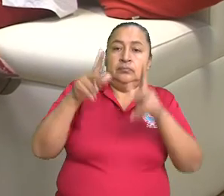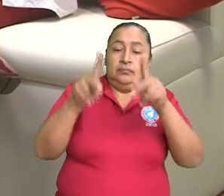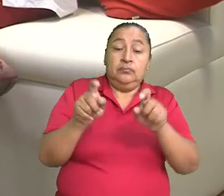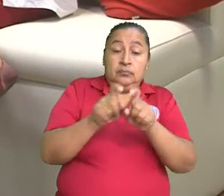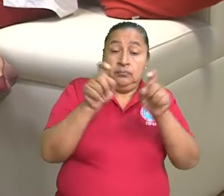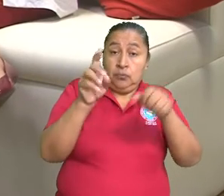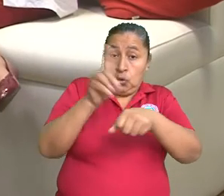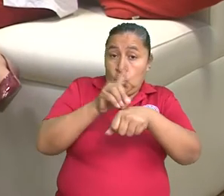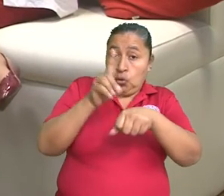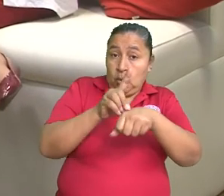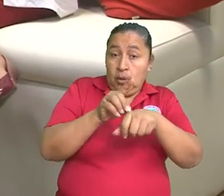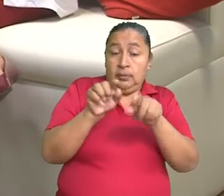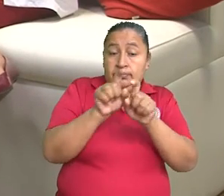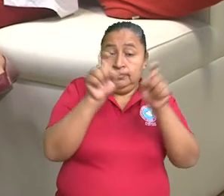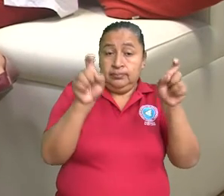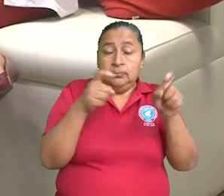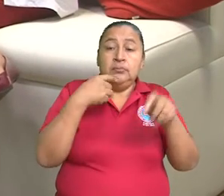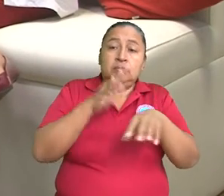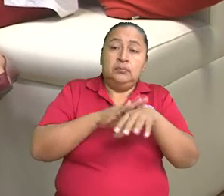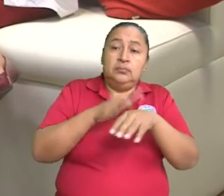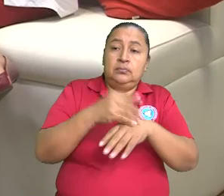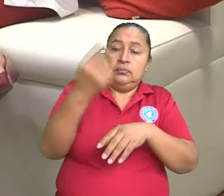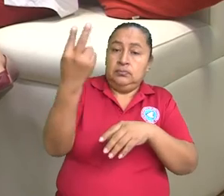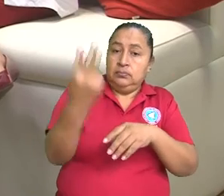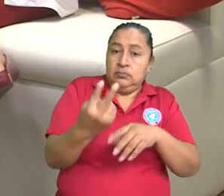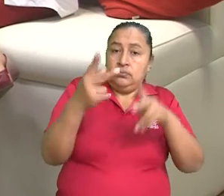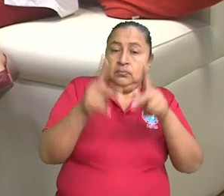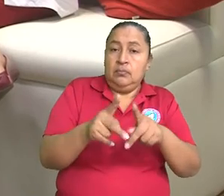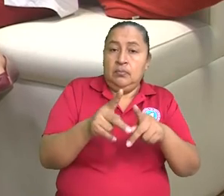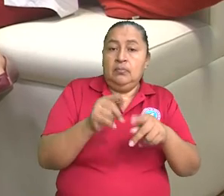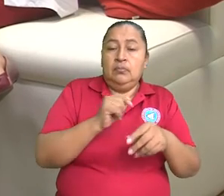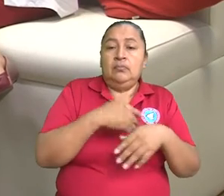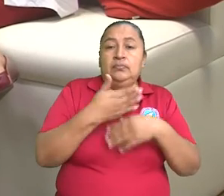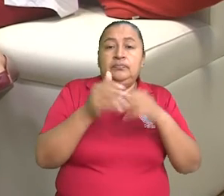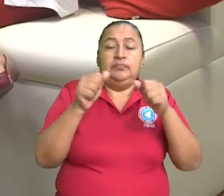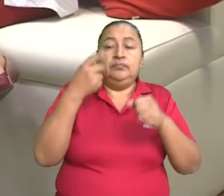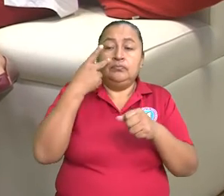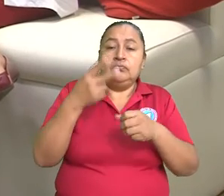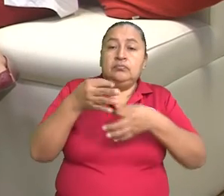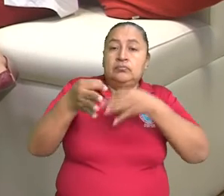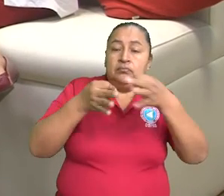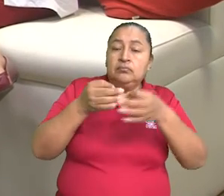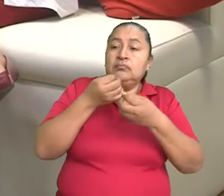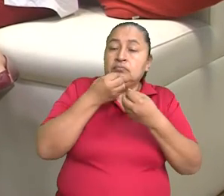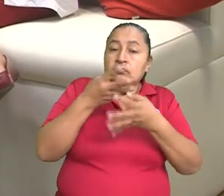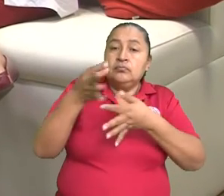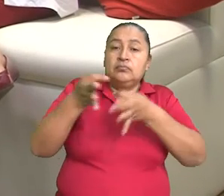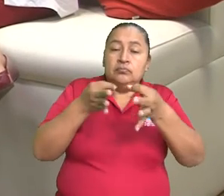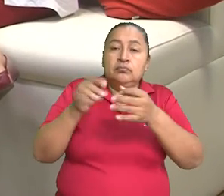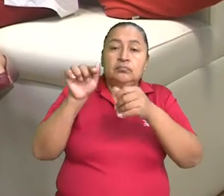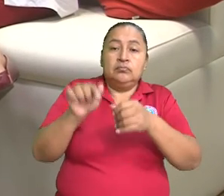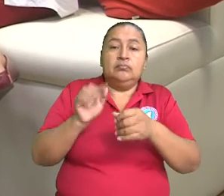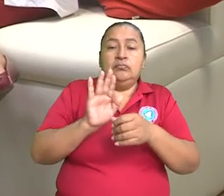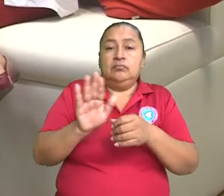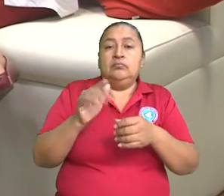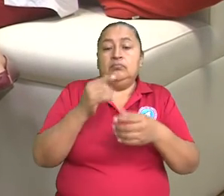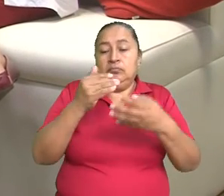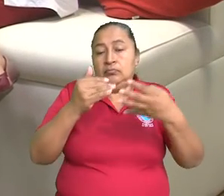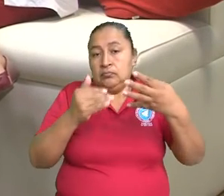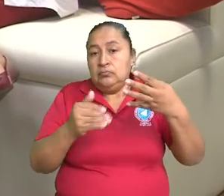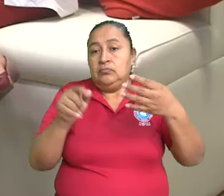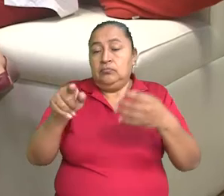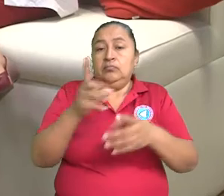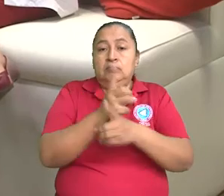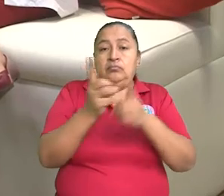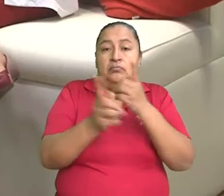ginecóloga llame a la pareja de esa muchacha o de esa señora, esa joven, y usted le diga, mire, sucede esto y esto. Usted